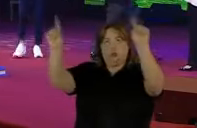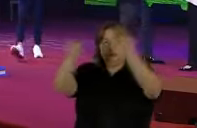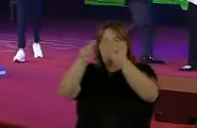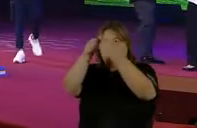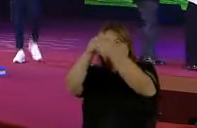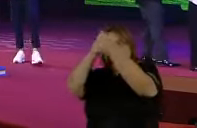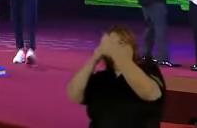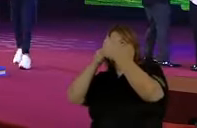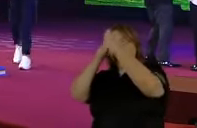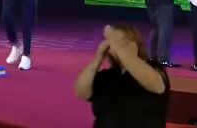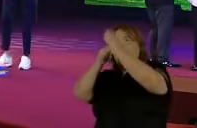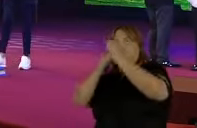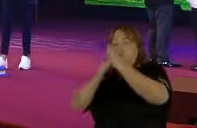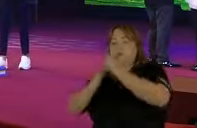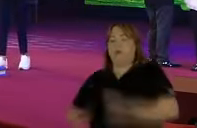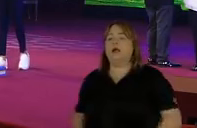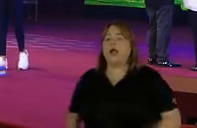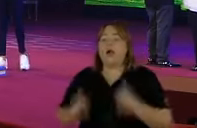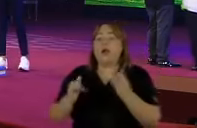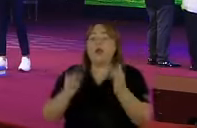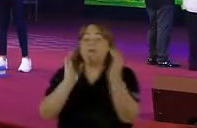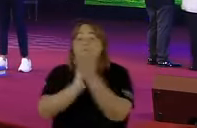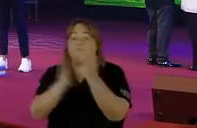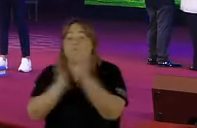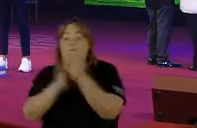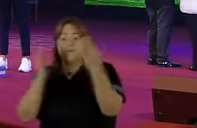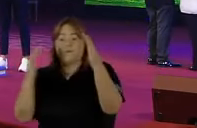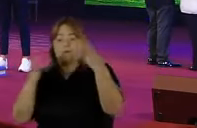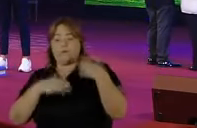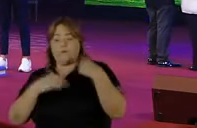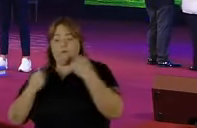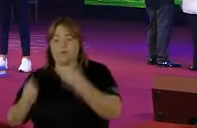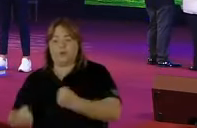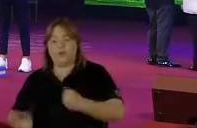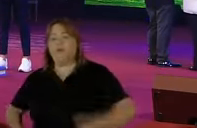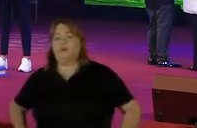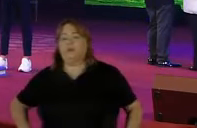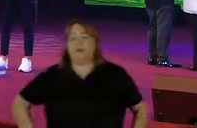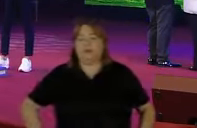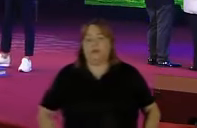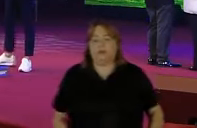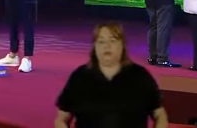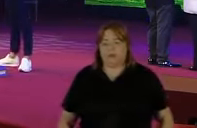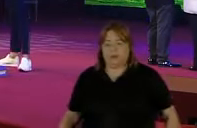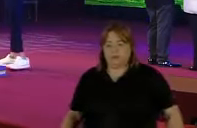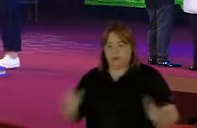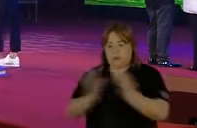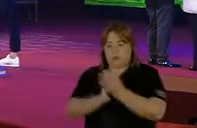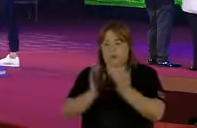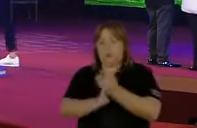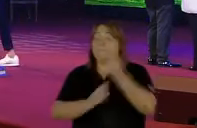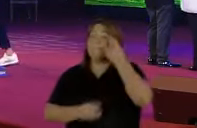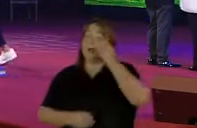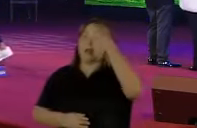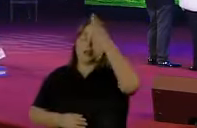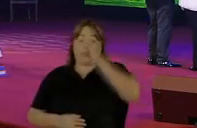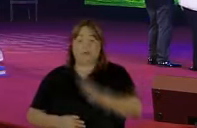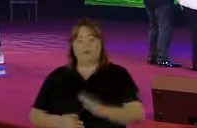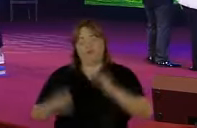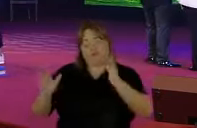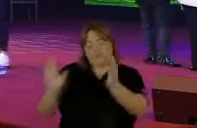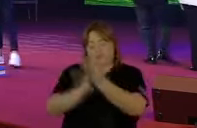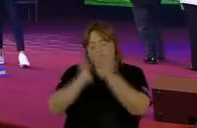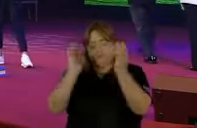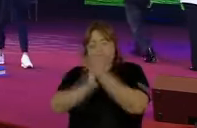Aleluya, vamos, dáselo fuerte al Señor ahí. Vamos, dáselo fuerte. Yo creo que si fue para Rafa está bien, pero si es para Dios se le puede dar más fuerte.